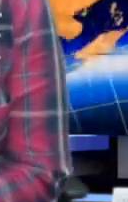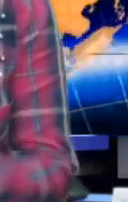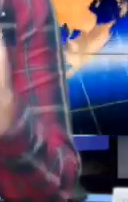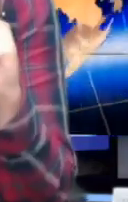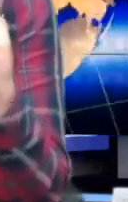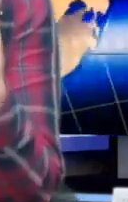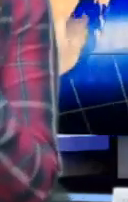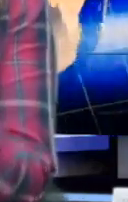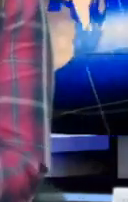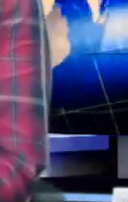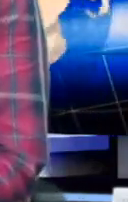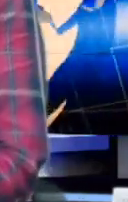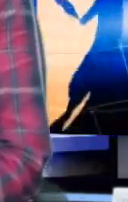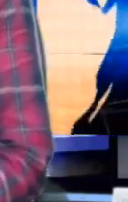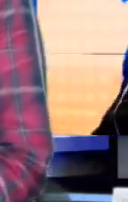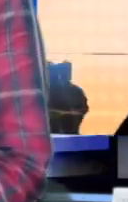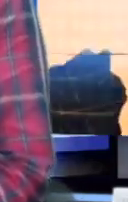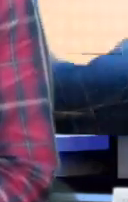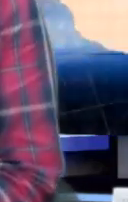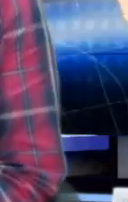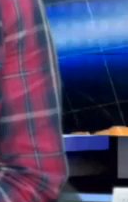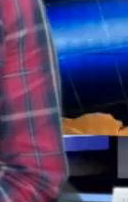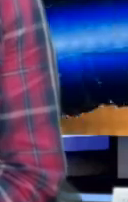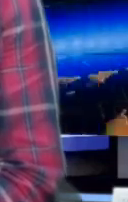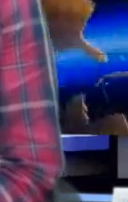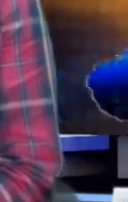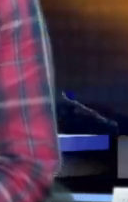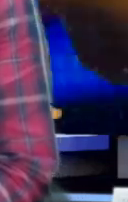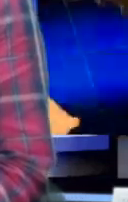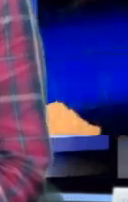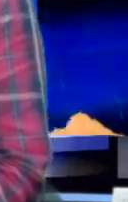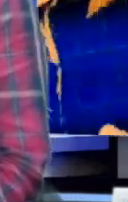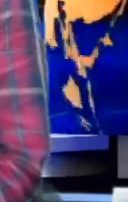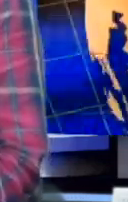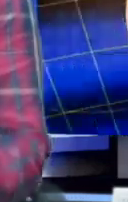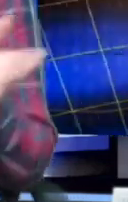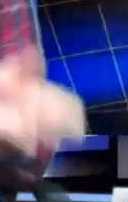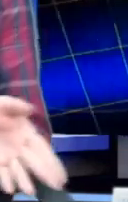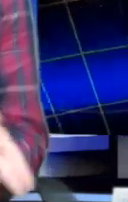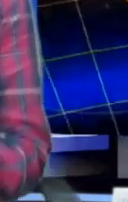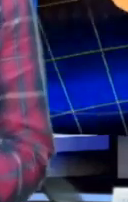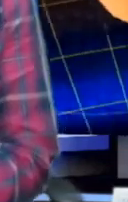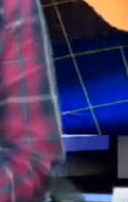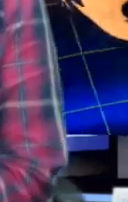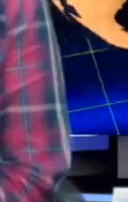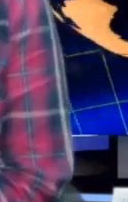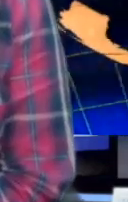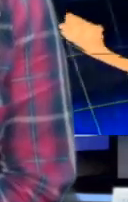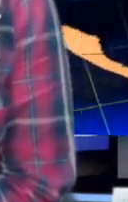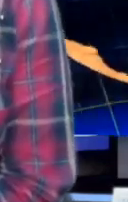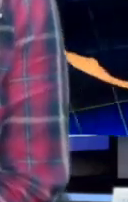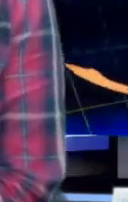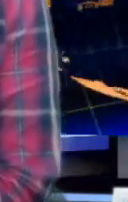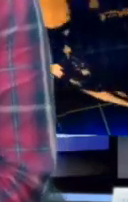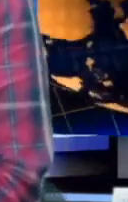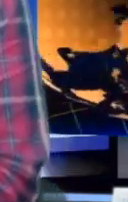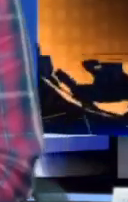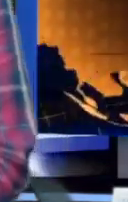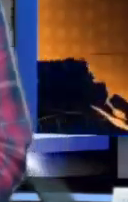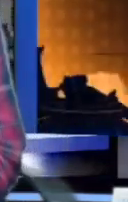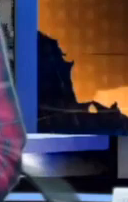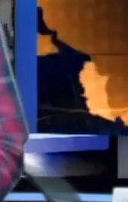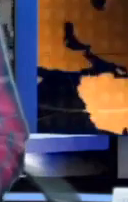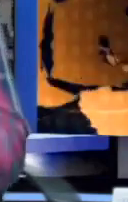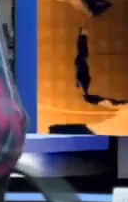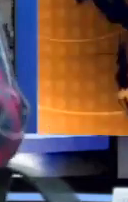recuerdo que en el primer comentario va a estar el link en fijo del más reciente video de La Patria Grande para que no se pierdan de los contenidos que vamos a generar